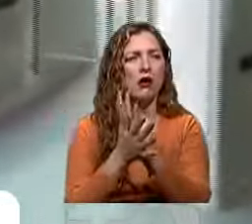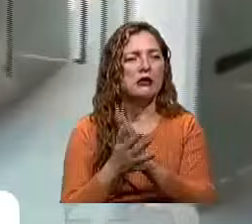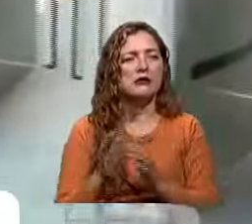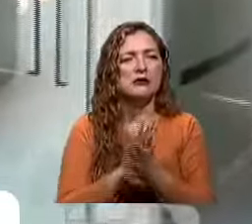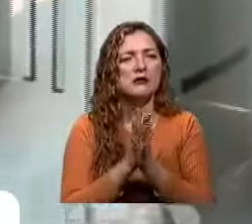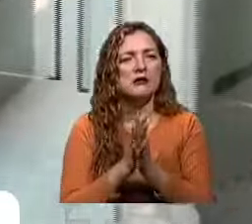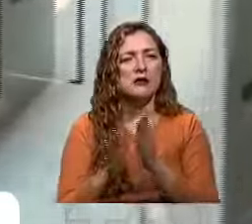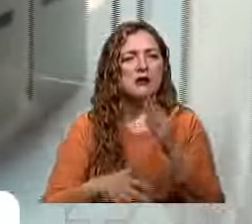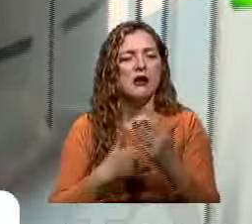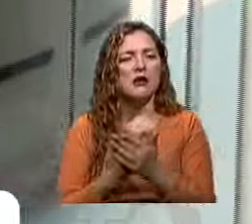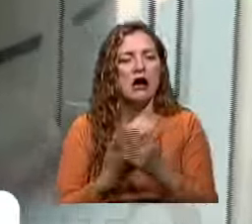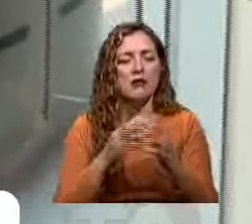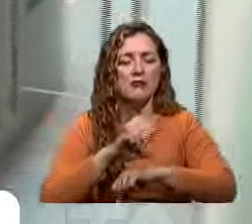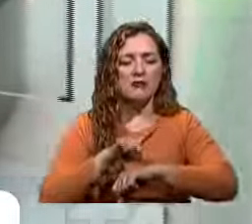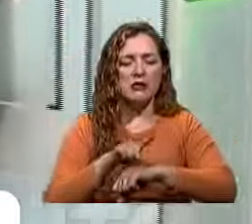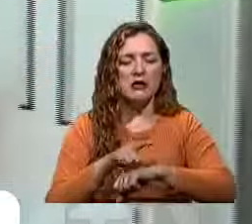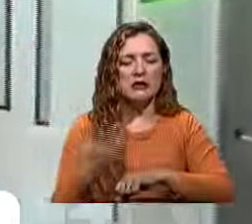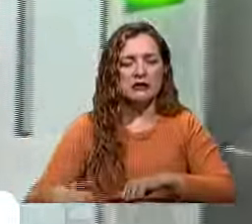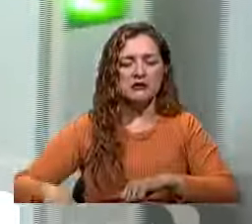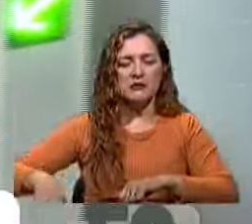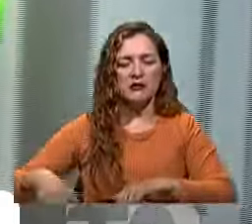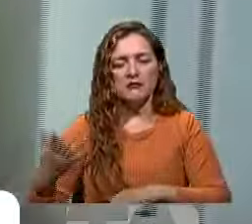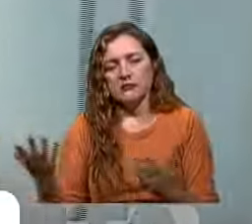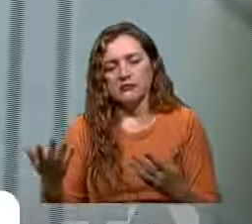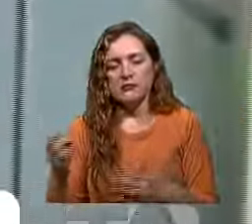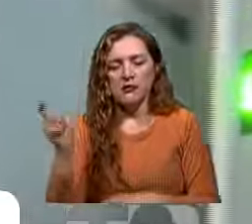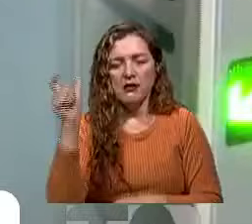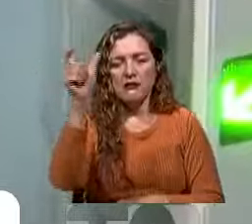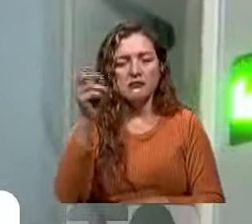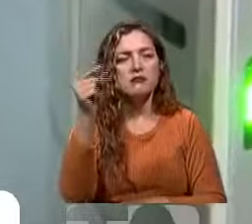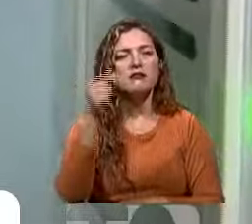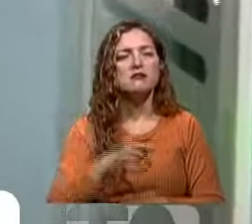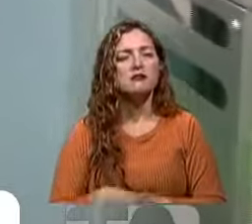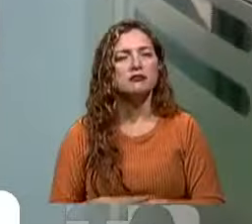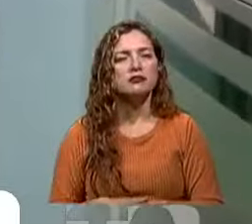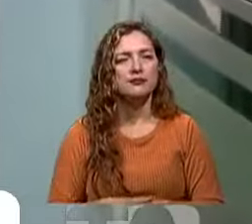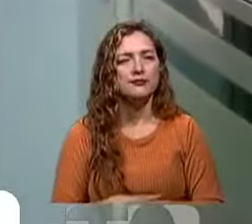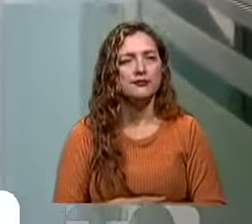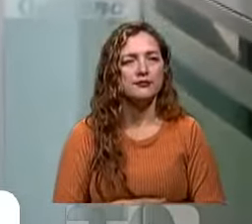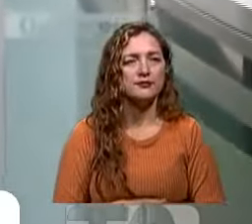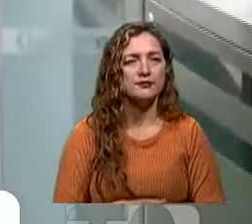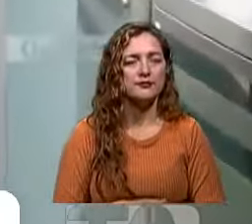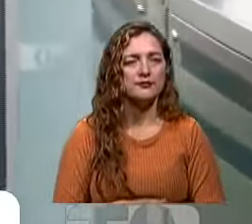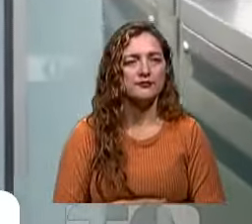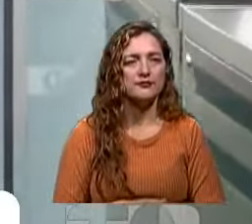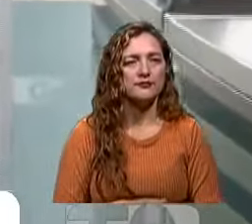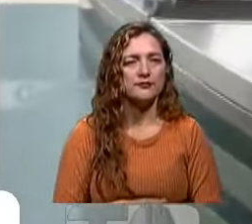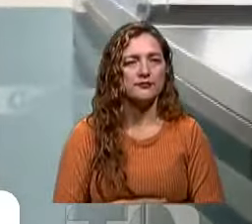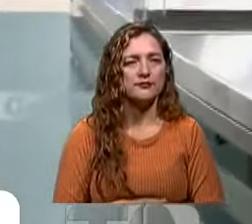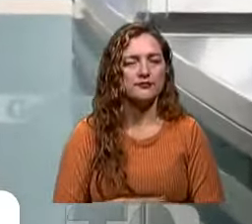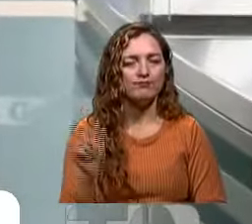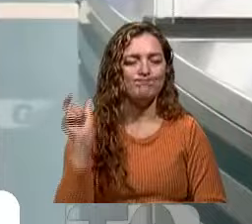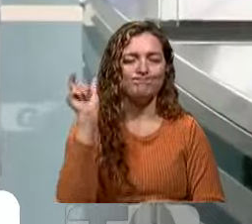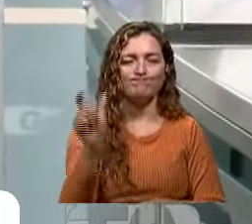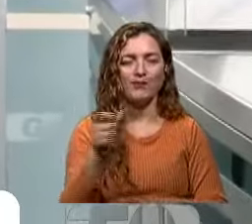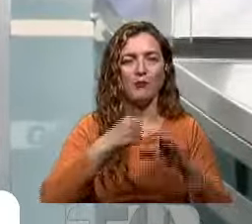taquilla. A veces esos minutitos son oro, son oro. Ponemos por aquí la tarjeta y yo me